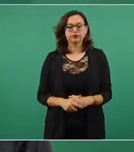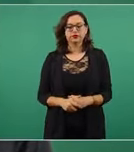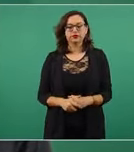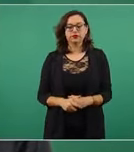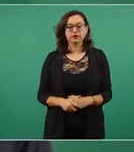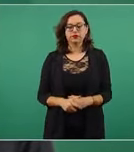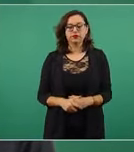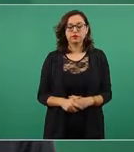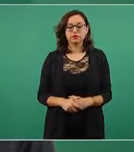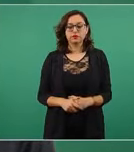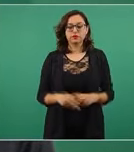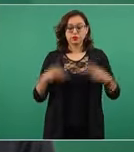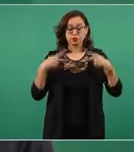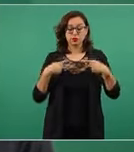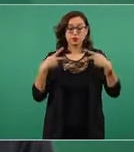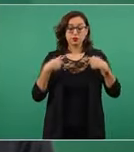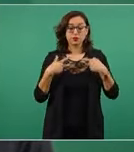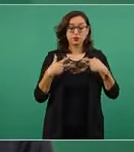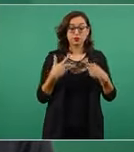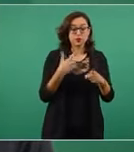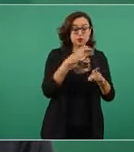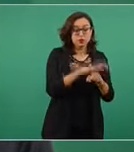se reprima